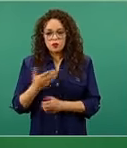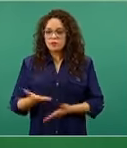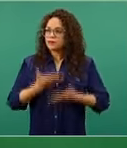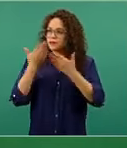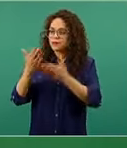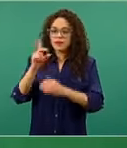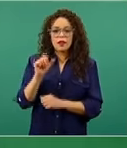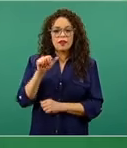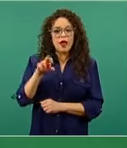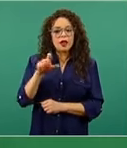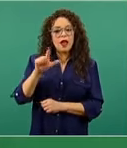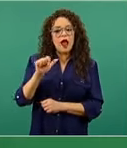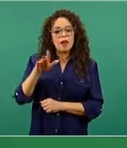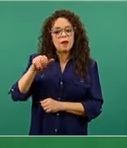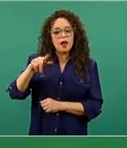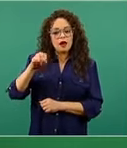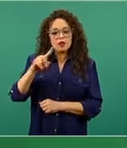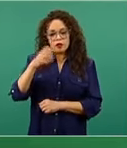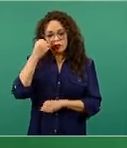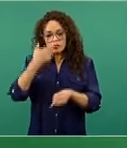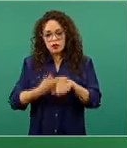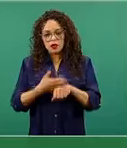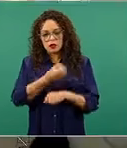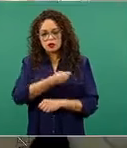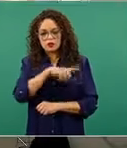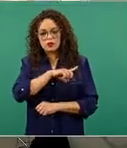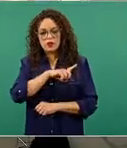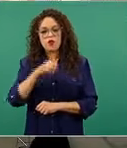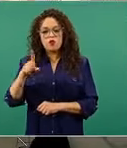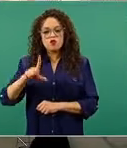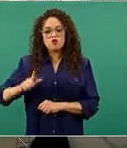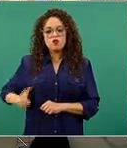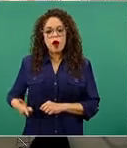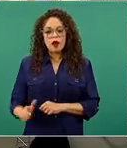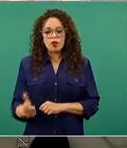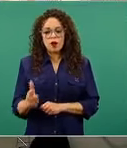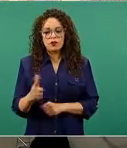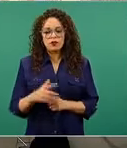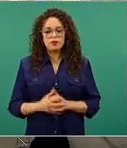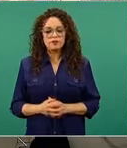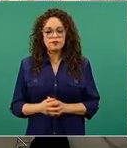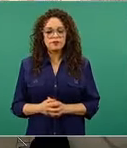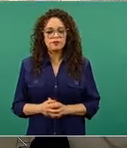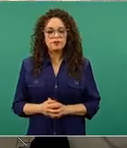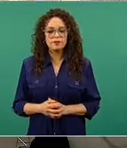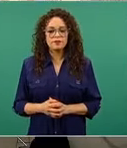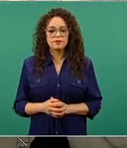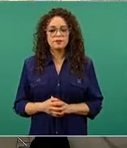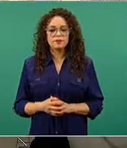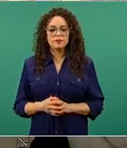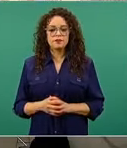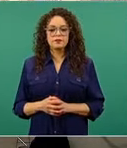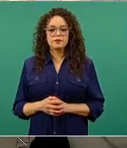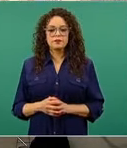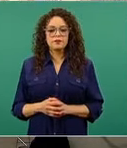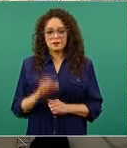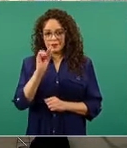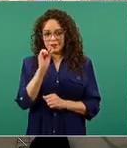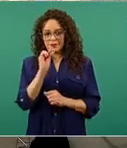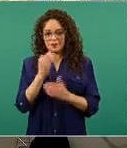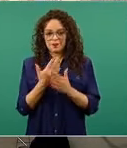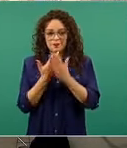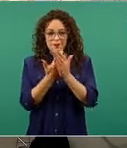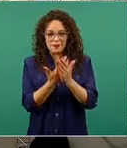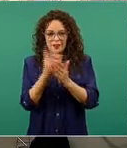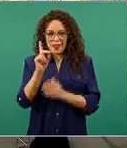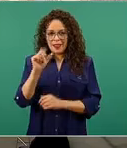Daniel Alberto Díaz Martínez, secretario de Salud del Estado de Guanajuato. Entonces, en un momentito, estimado Daniel,